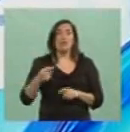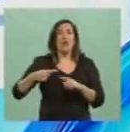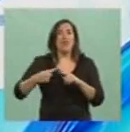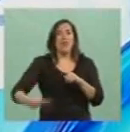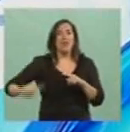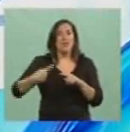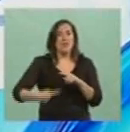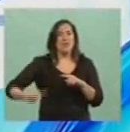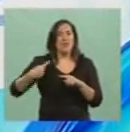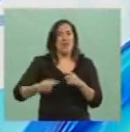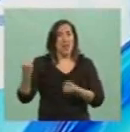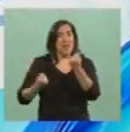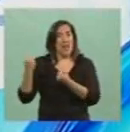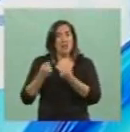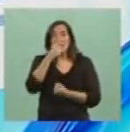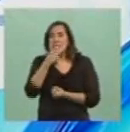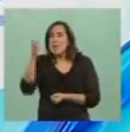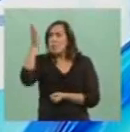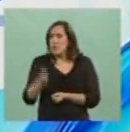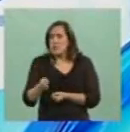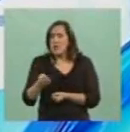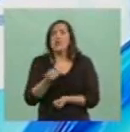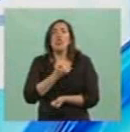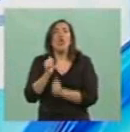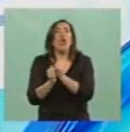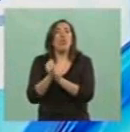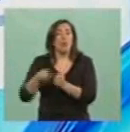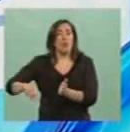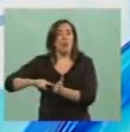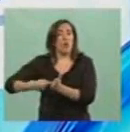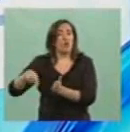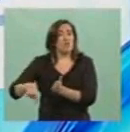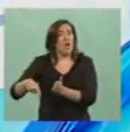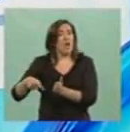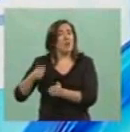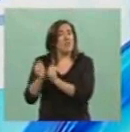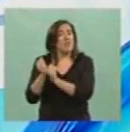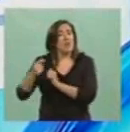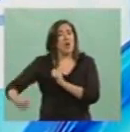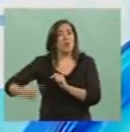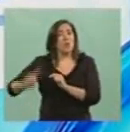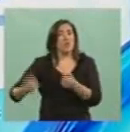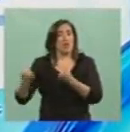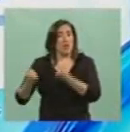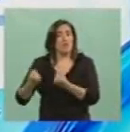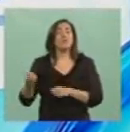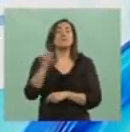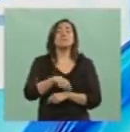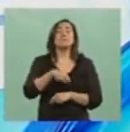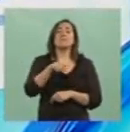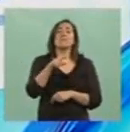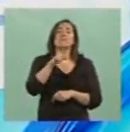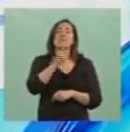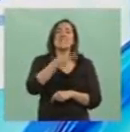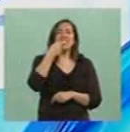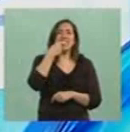del país, 100% se hace aquí en Buenos Aires. El 70% de la producción